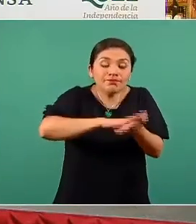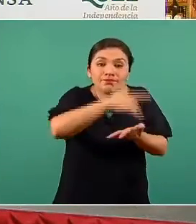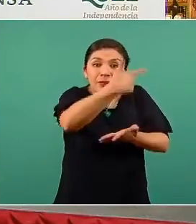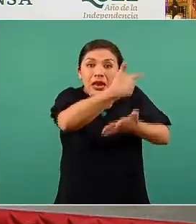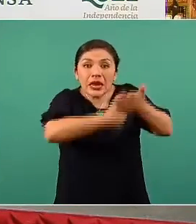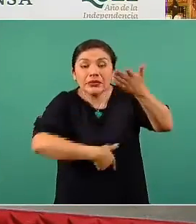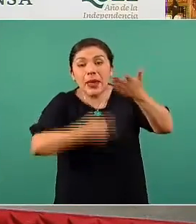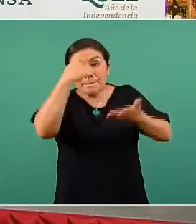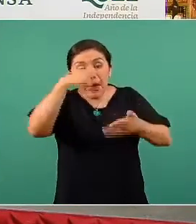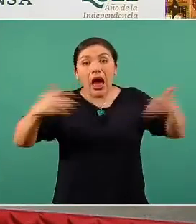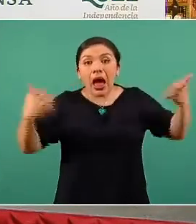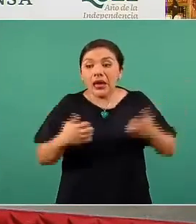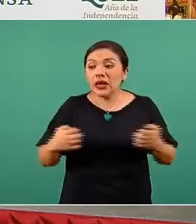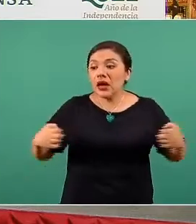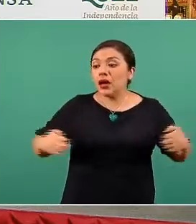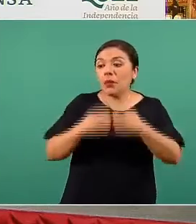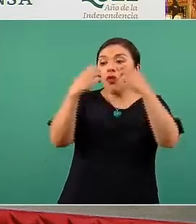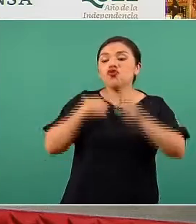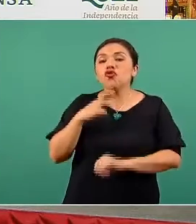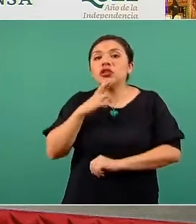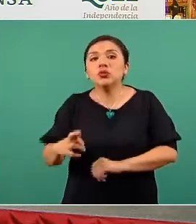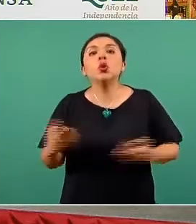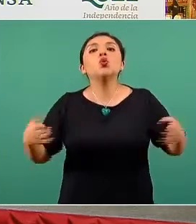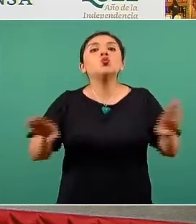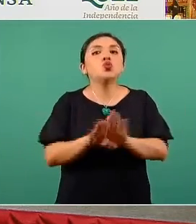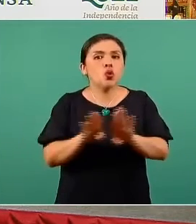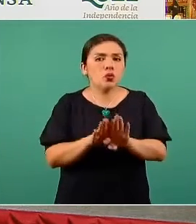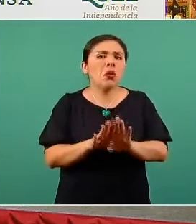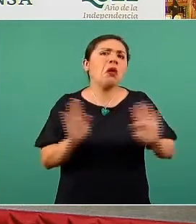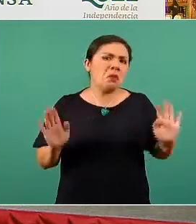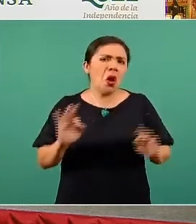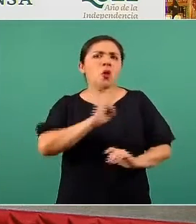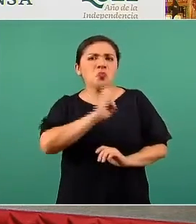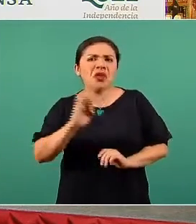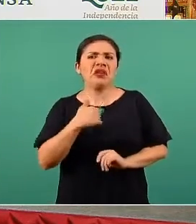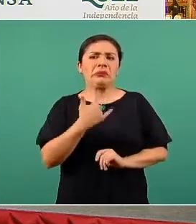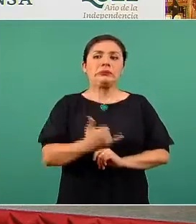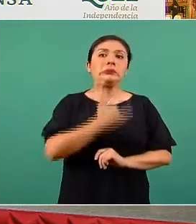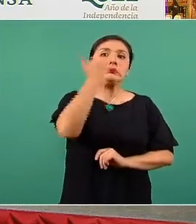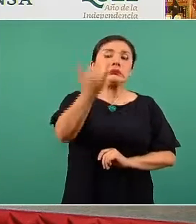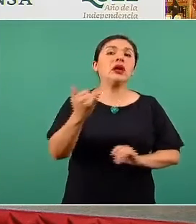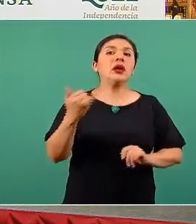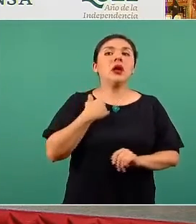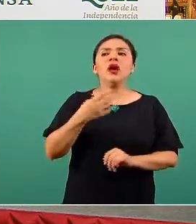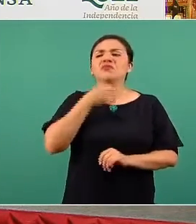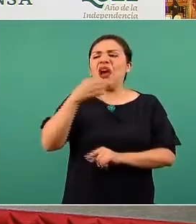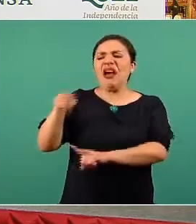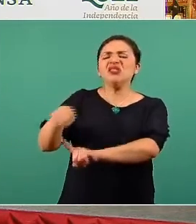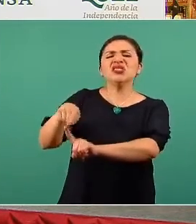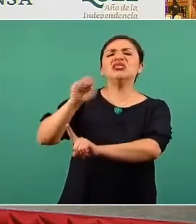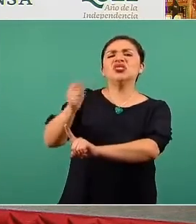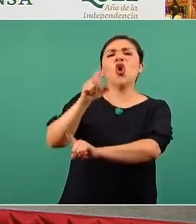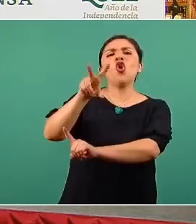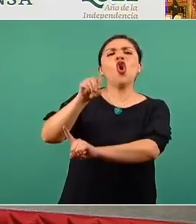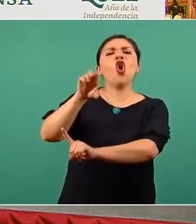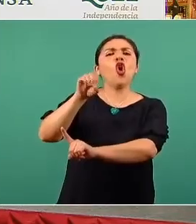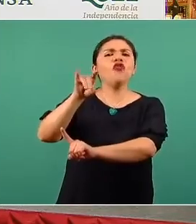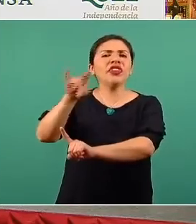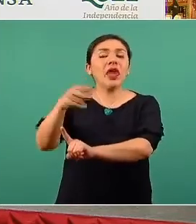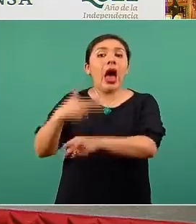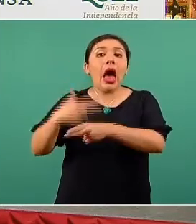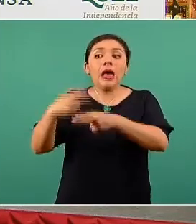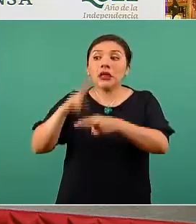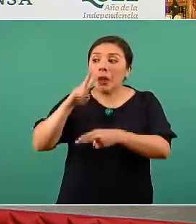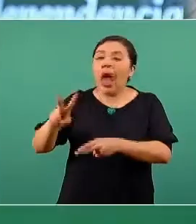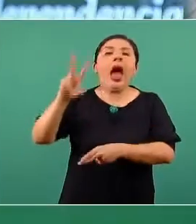en respuesta a ello. Entonces, más vale errar en el lado de la sospecha y decir es COVID hasta que no se demuestre lo contrario. En su